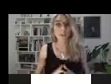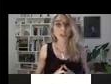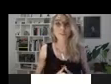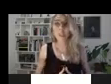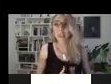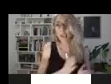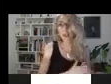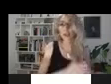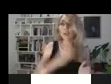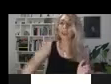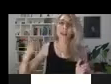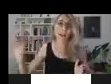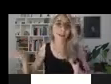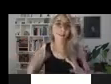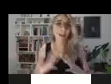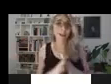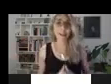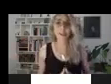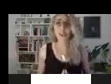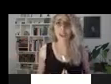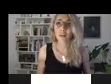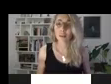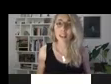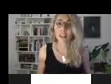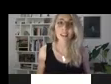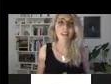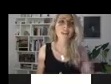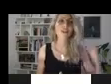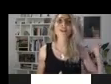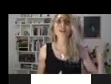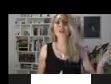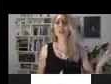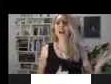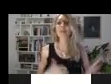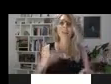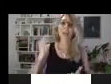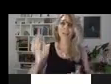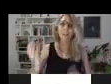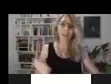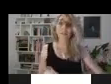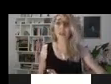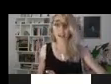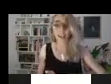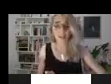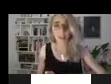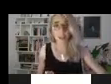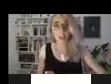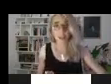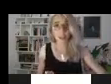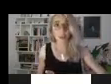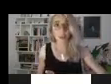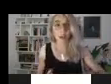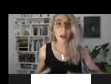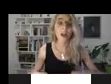las dos gran vedettes del 2000 a esta parte dentro del campo del arte argentino, que son las ferias y las bienales, que